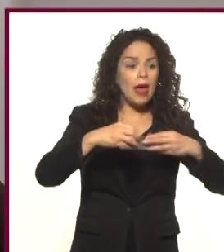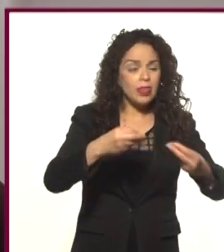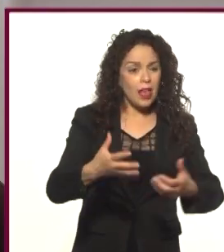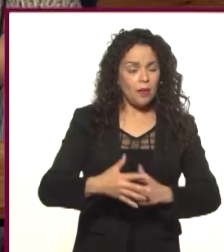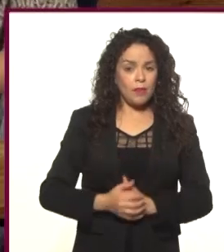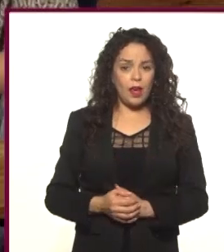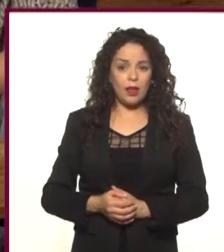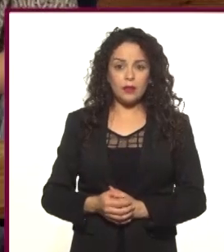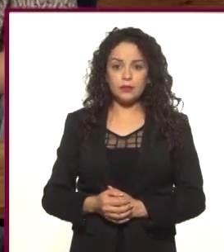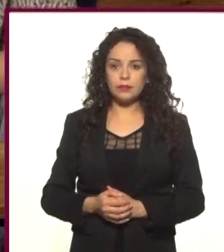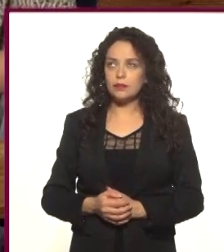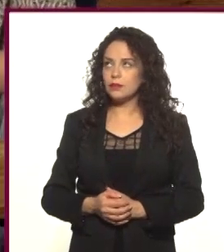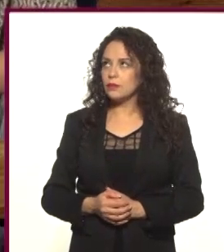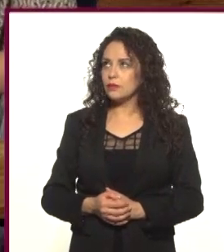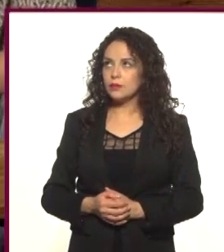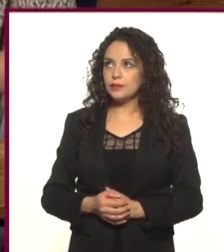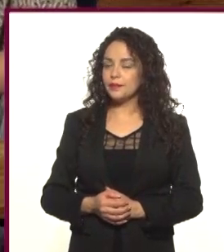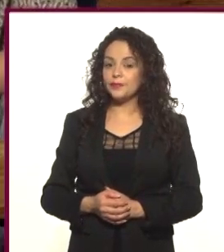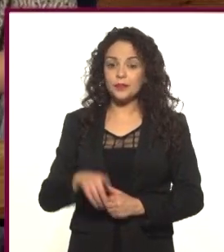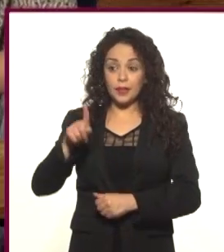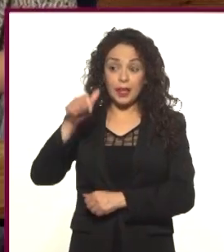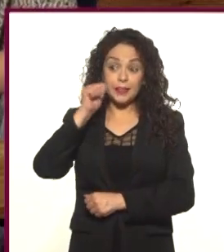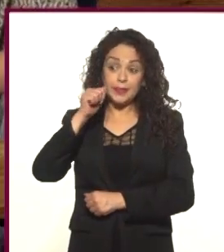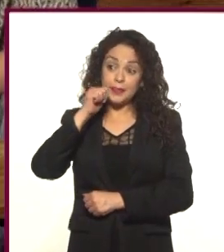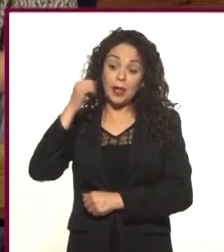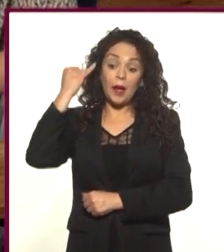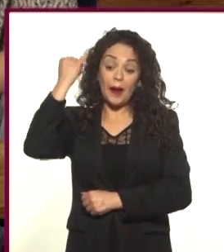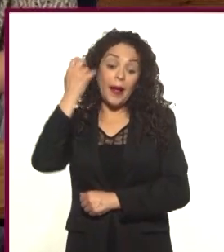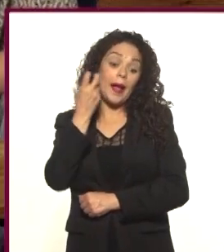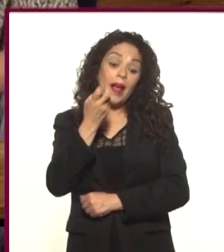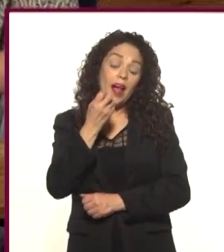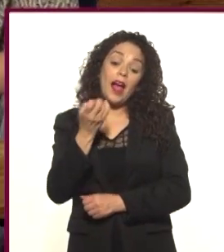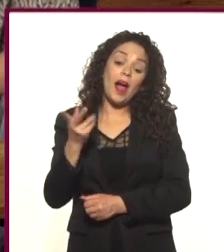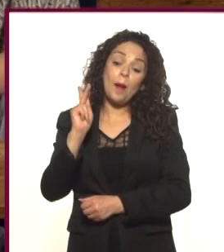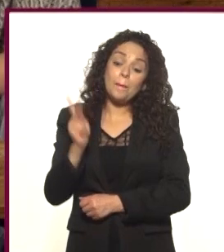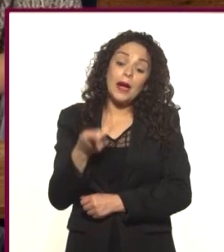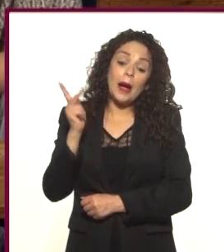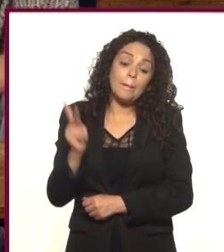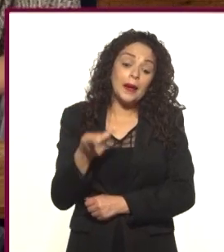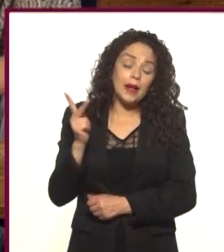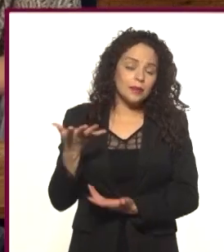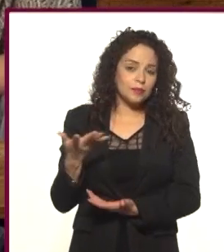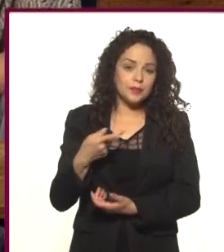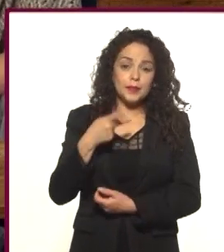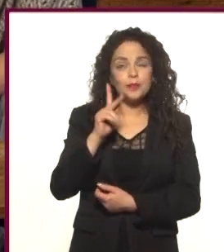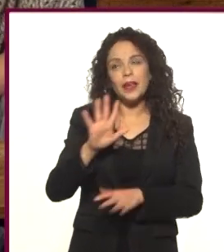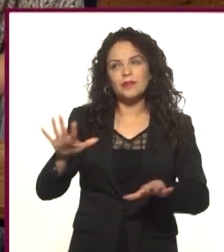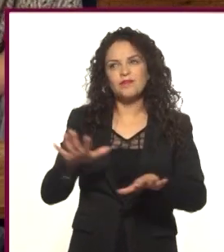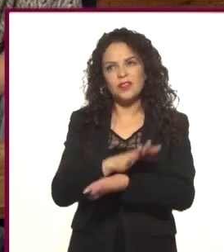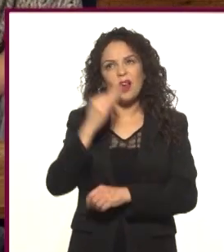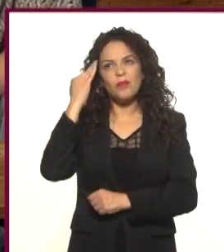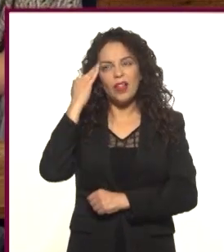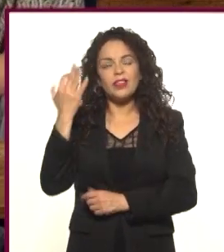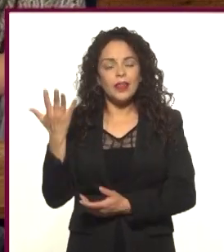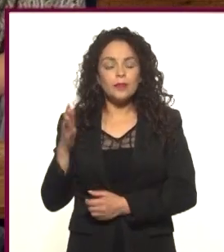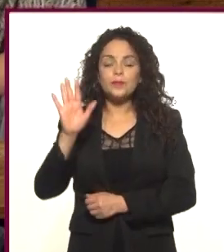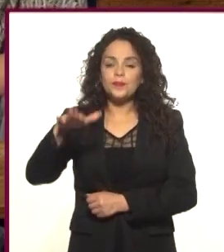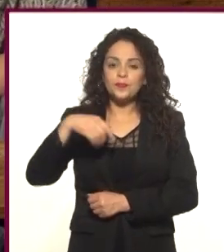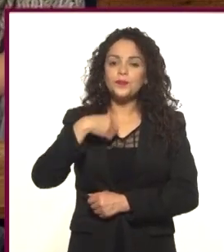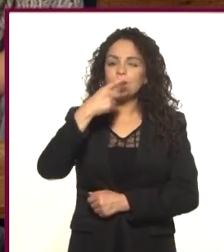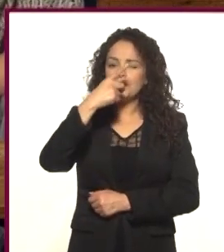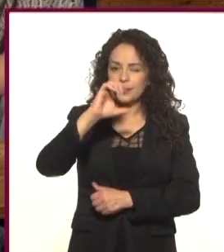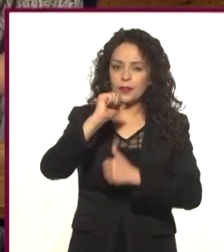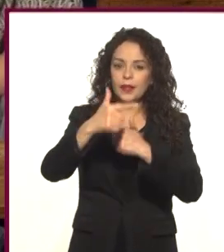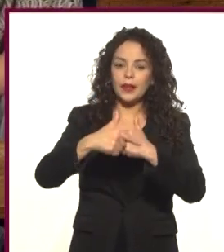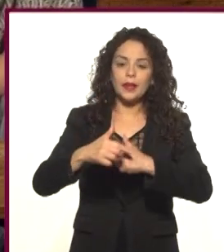pandemia. Eres bueno para inventarte cosas. Pero bueno, son otros tiempos. Pero mira, te